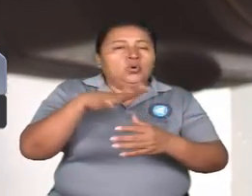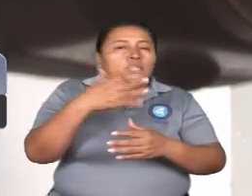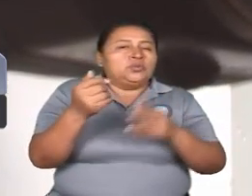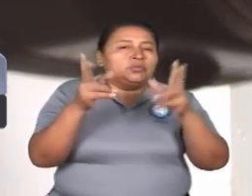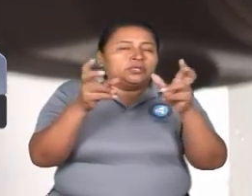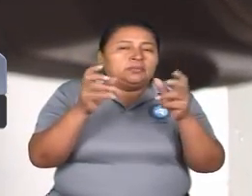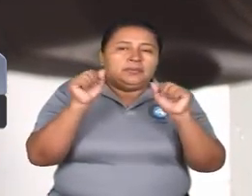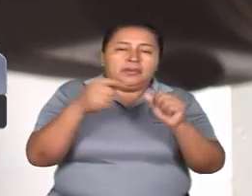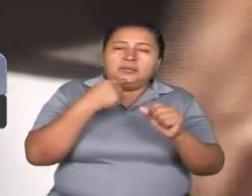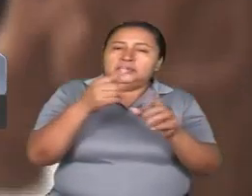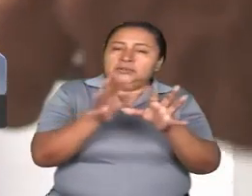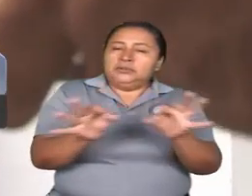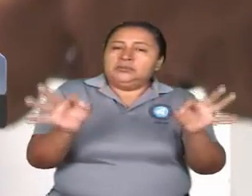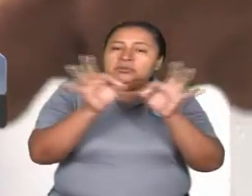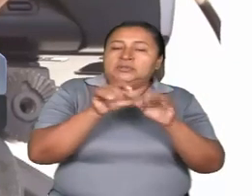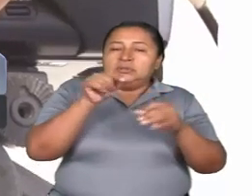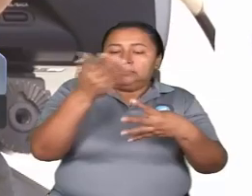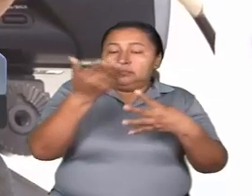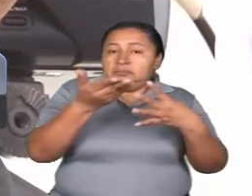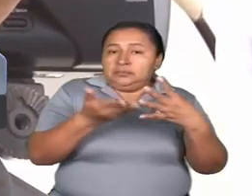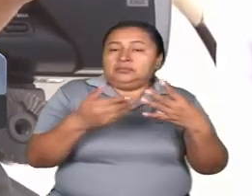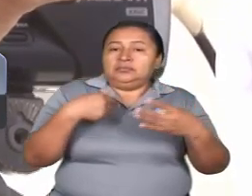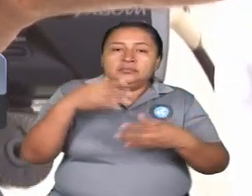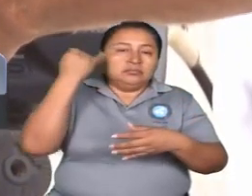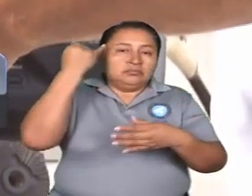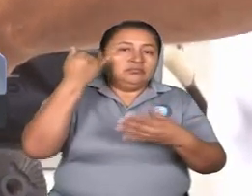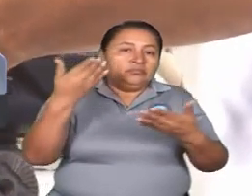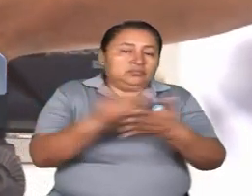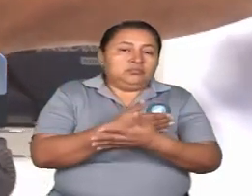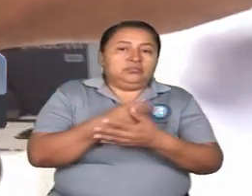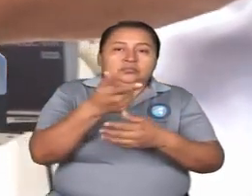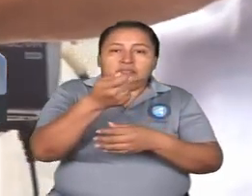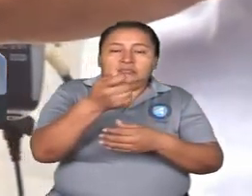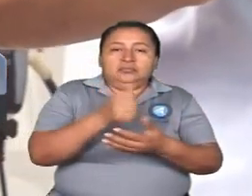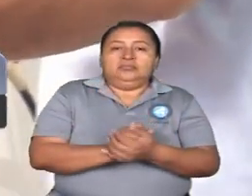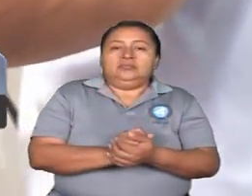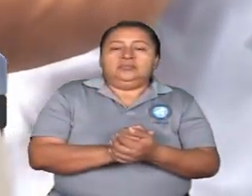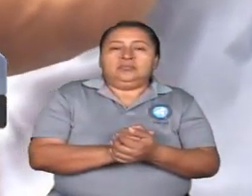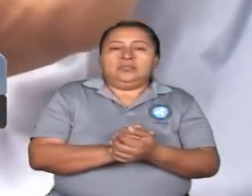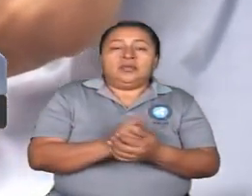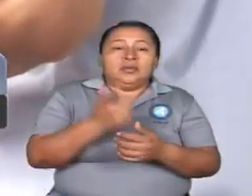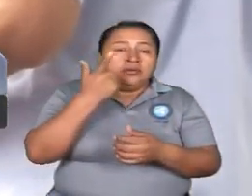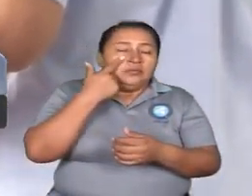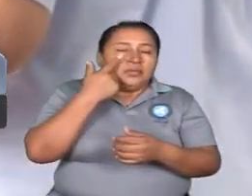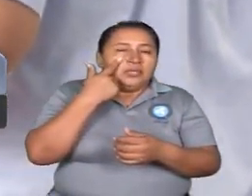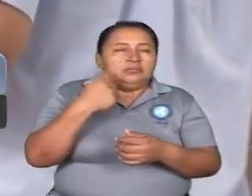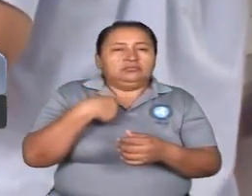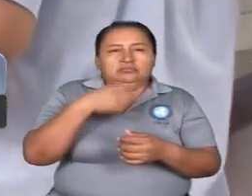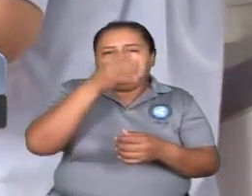podríamos destacar en esta etapa que se da la creación del canal? Mira, yo creo que